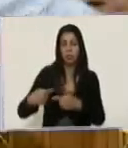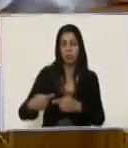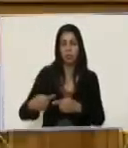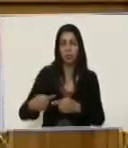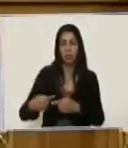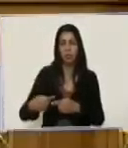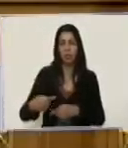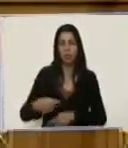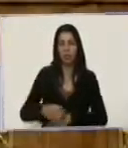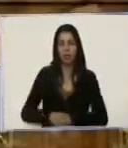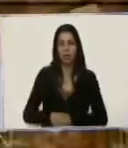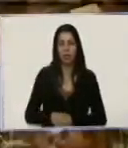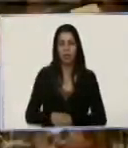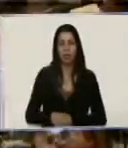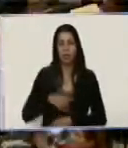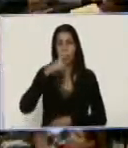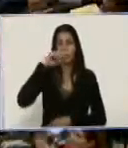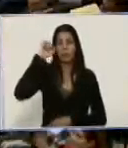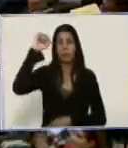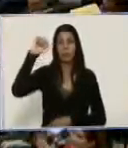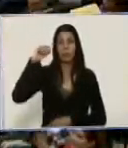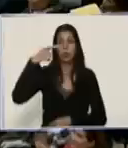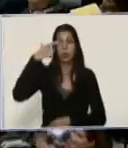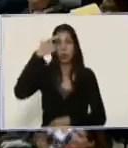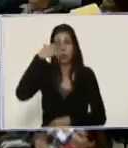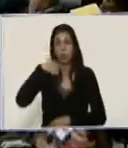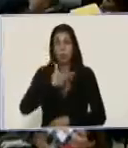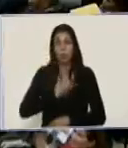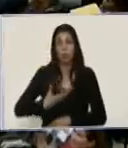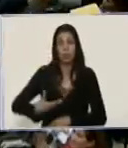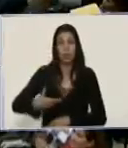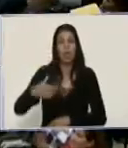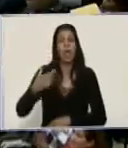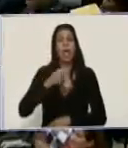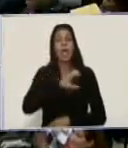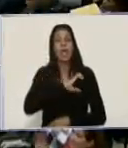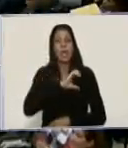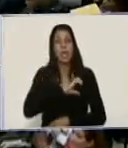Que le toca en enero.